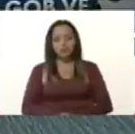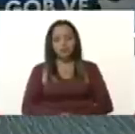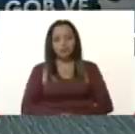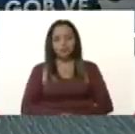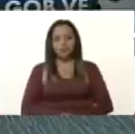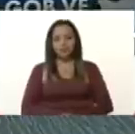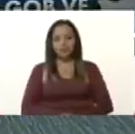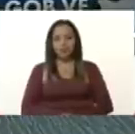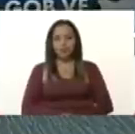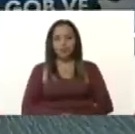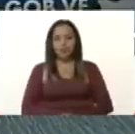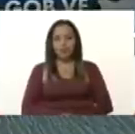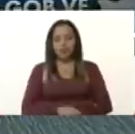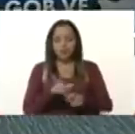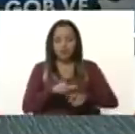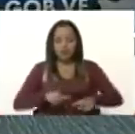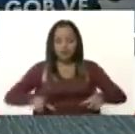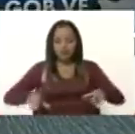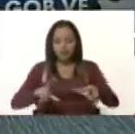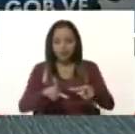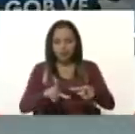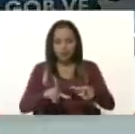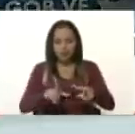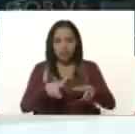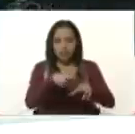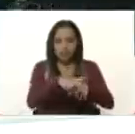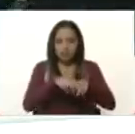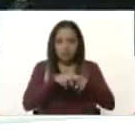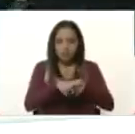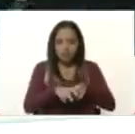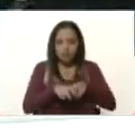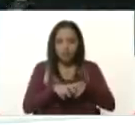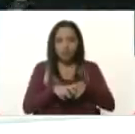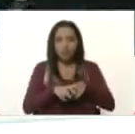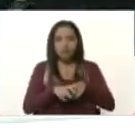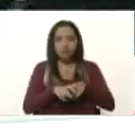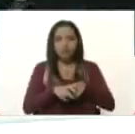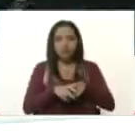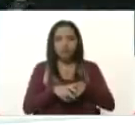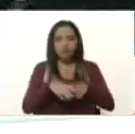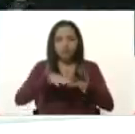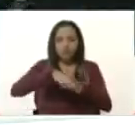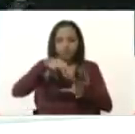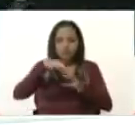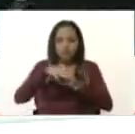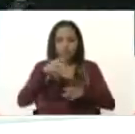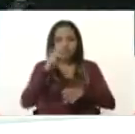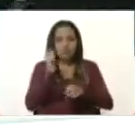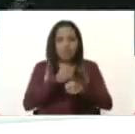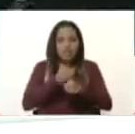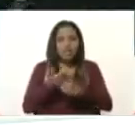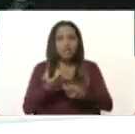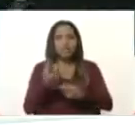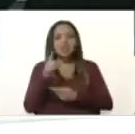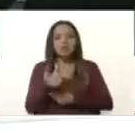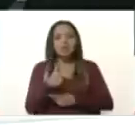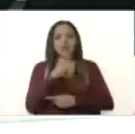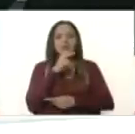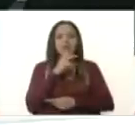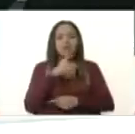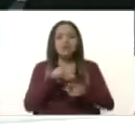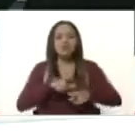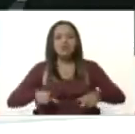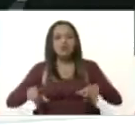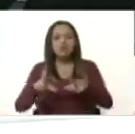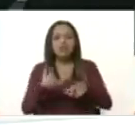las áreas mineras auríferas ubicadas en los sectores Maripa, El